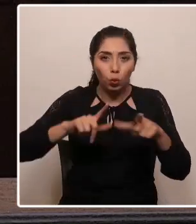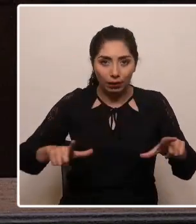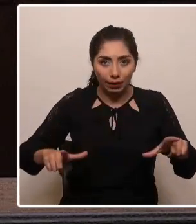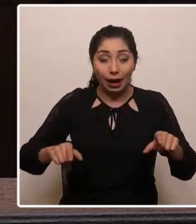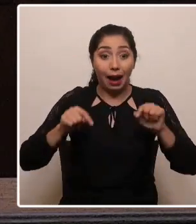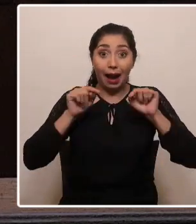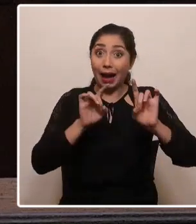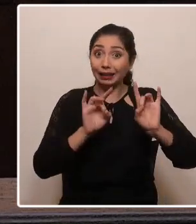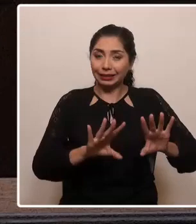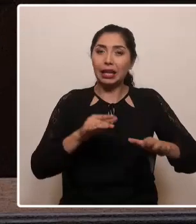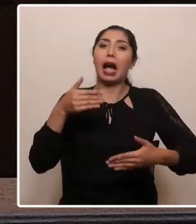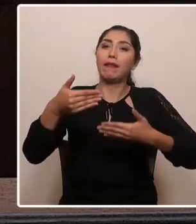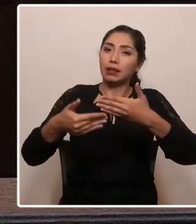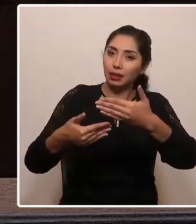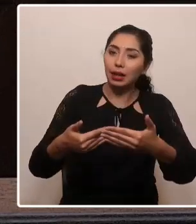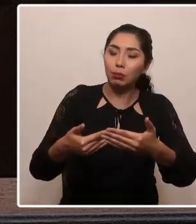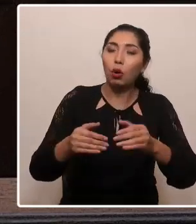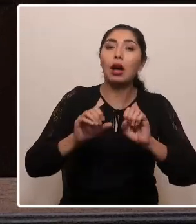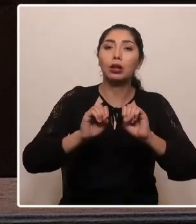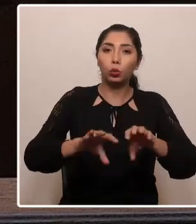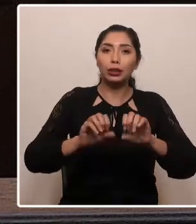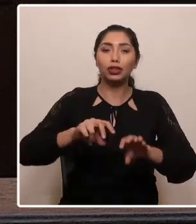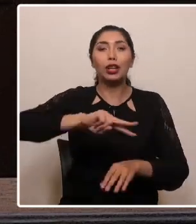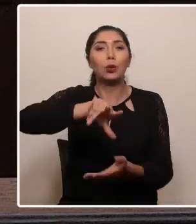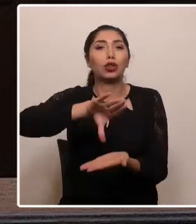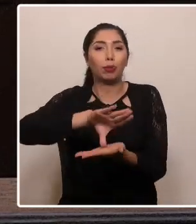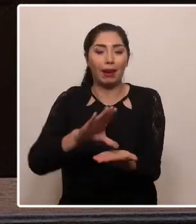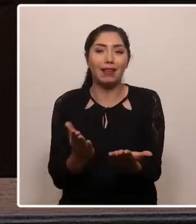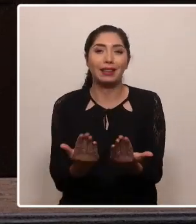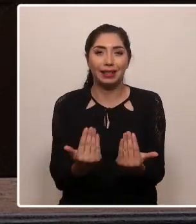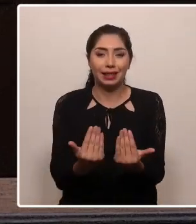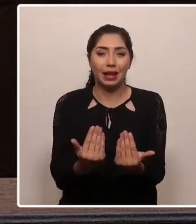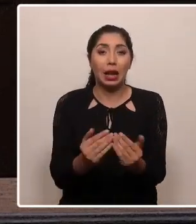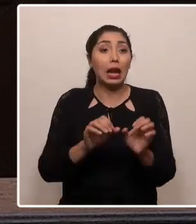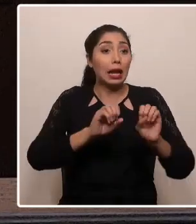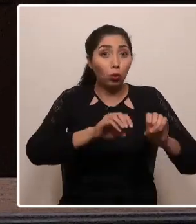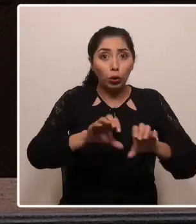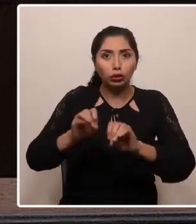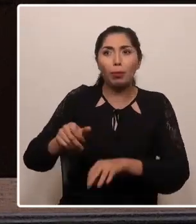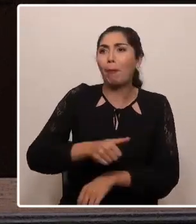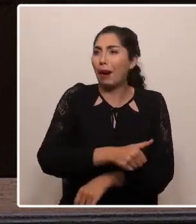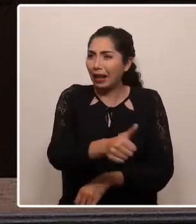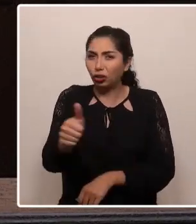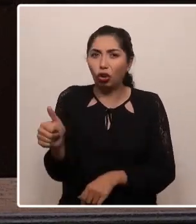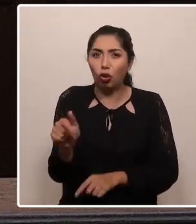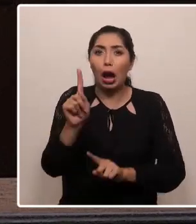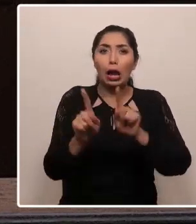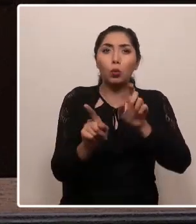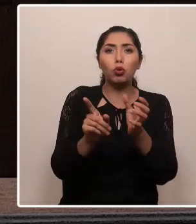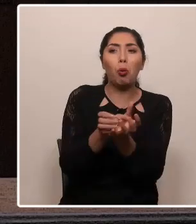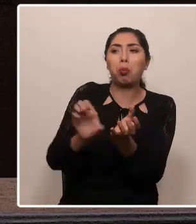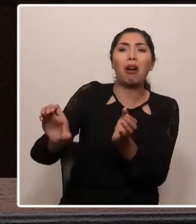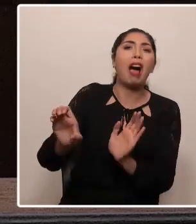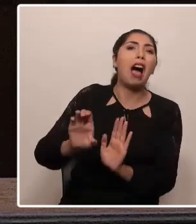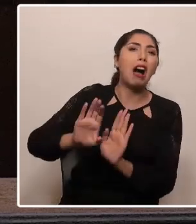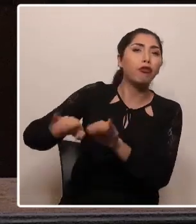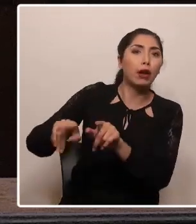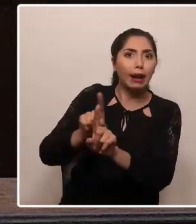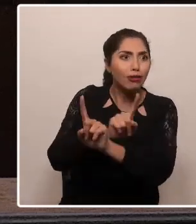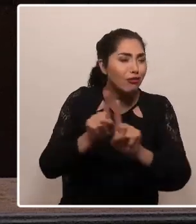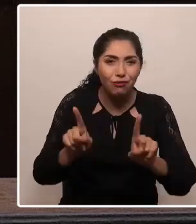avanzaremos hacia la educación que nuestro país necesita y merece, una educación para todos que no deje afuera a nadie, pero a